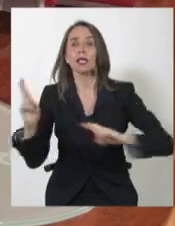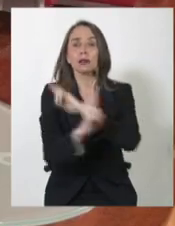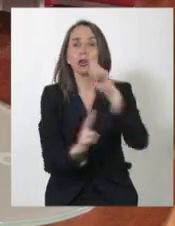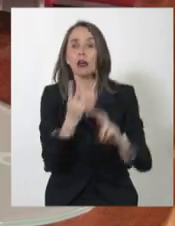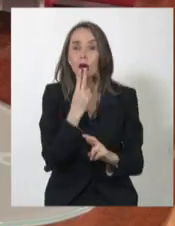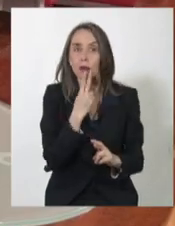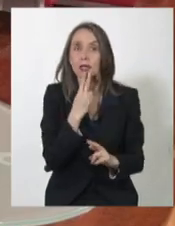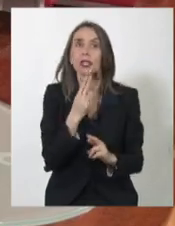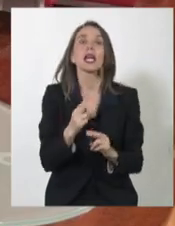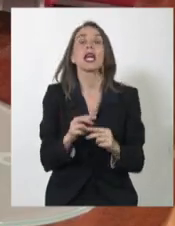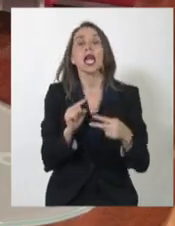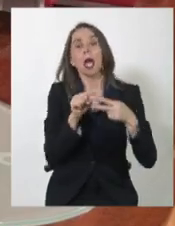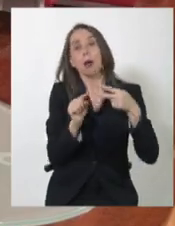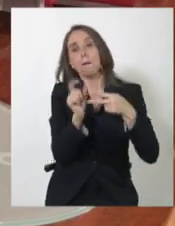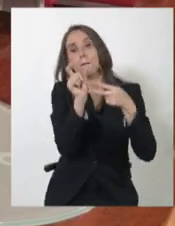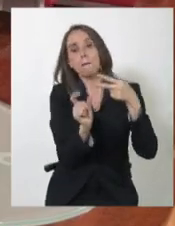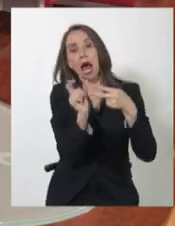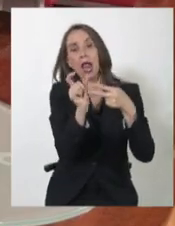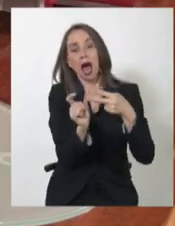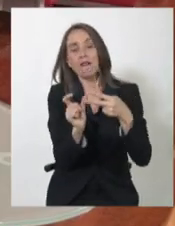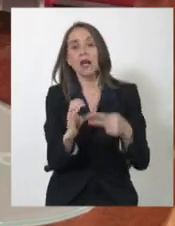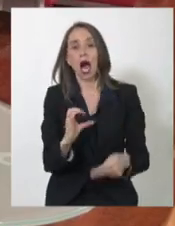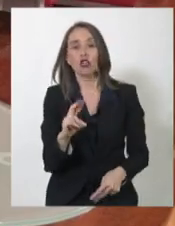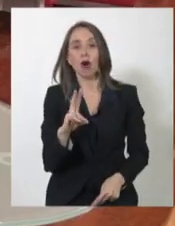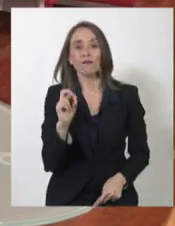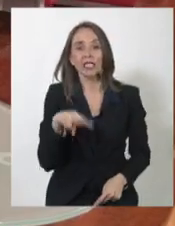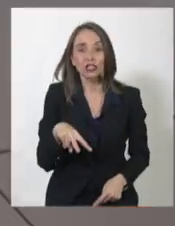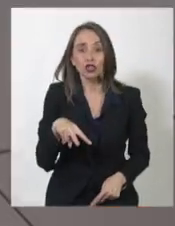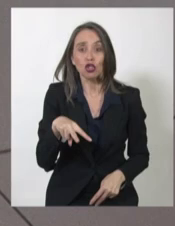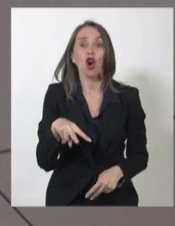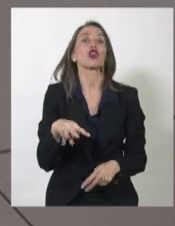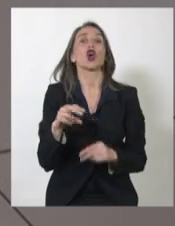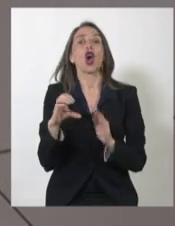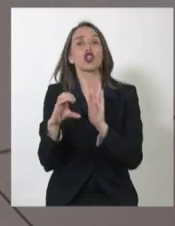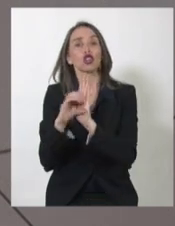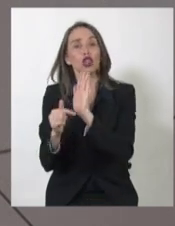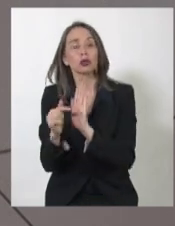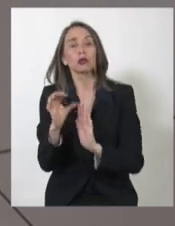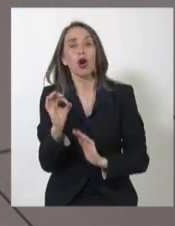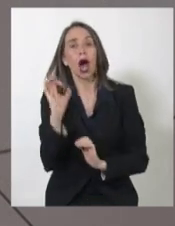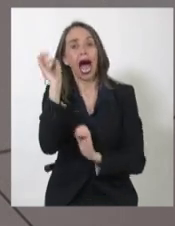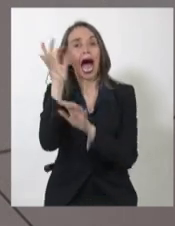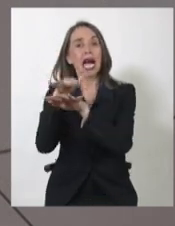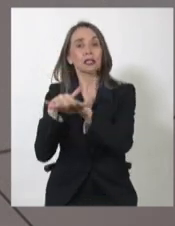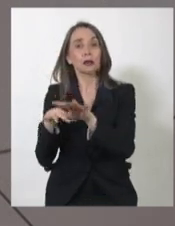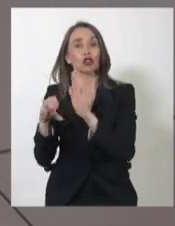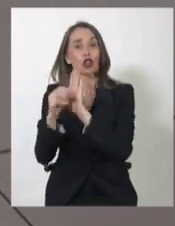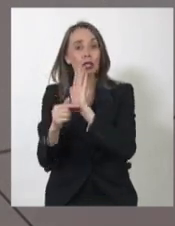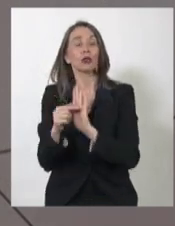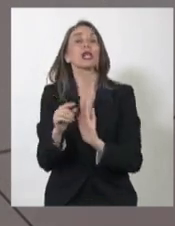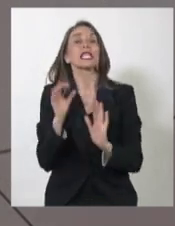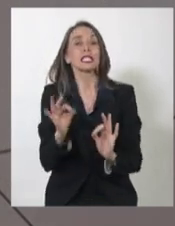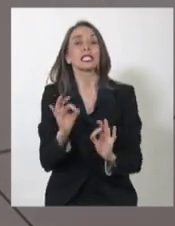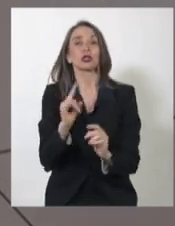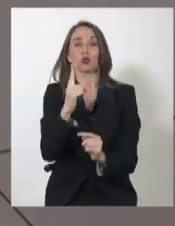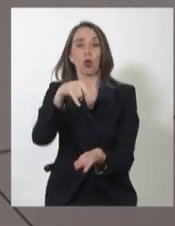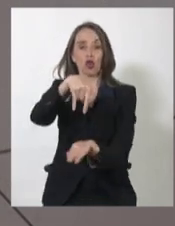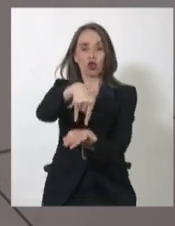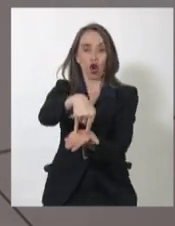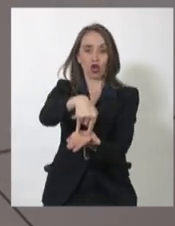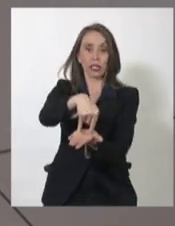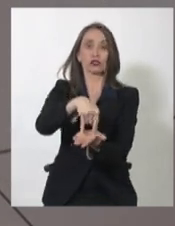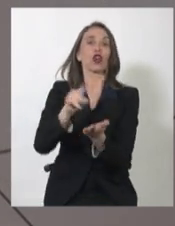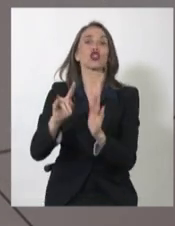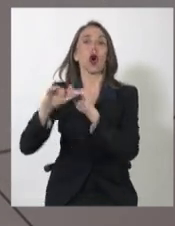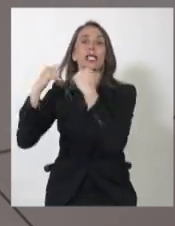o convención constituyente, como se está hablando hoy? Es un congreso, no es el estadio de Playa Ancha deliberando. Es un congreso que tiene